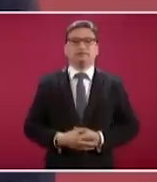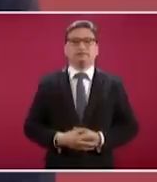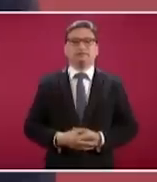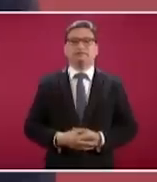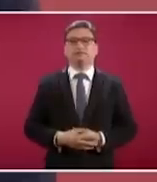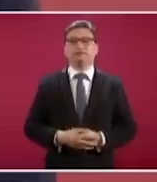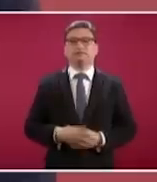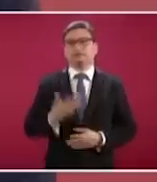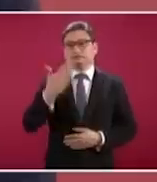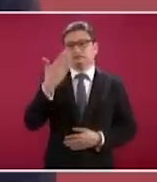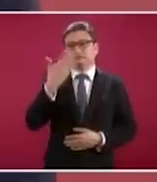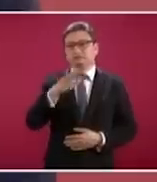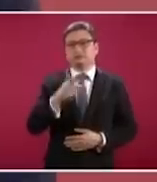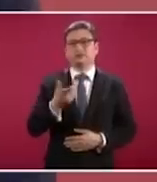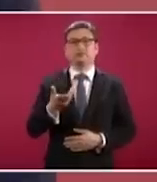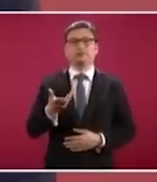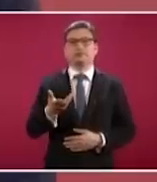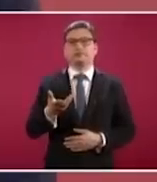interviene